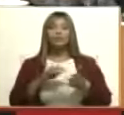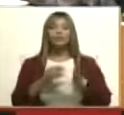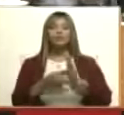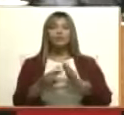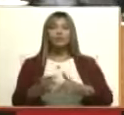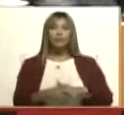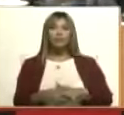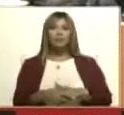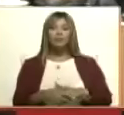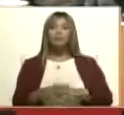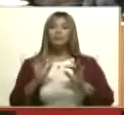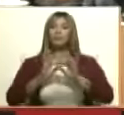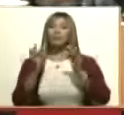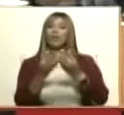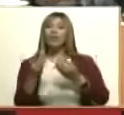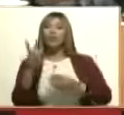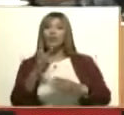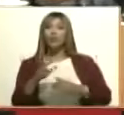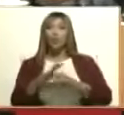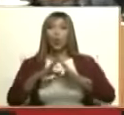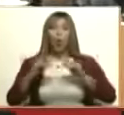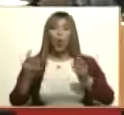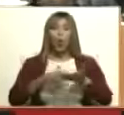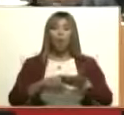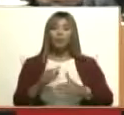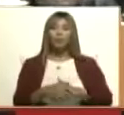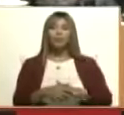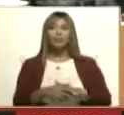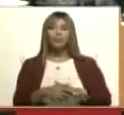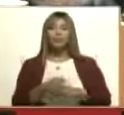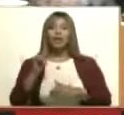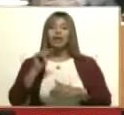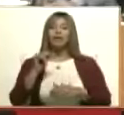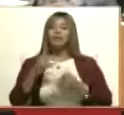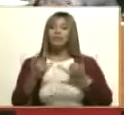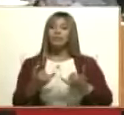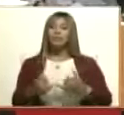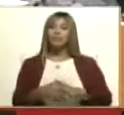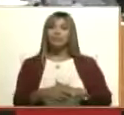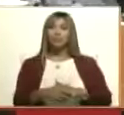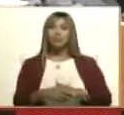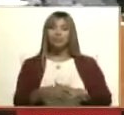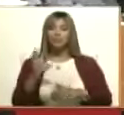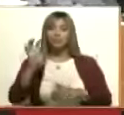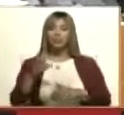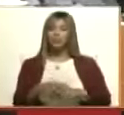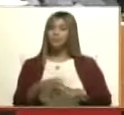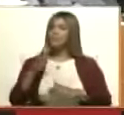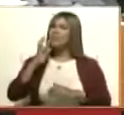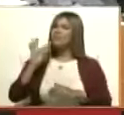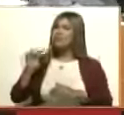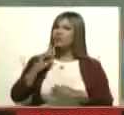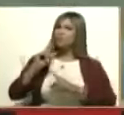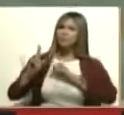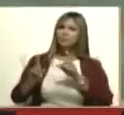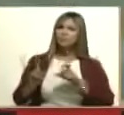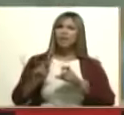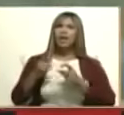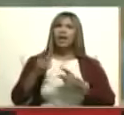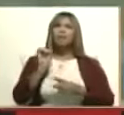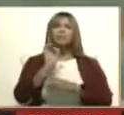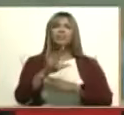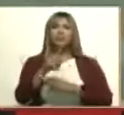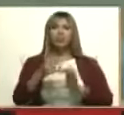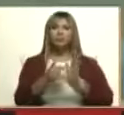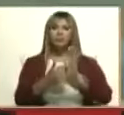que ser la familia venezolana entera en ese momento estelar de la patria. Fiscal, le pregunto, ¿qué mensaje usted le da